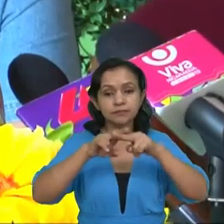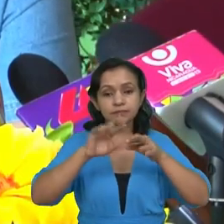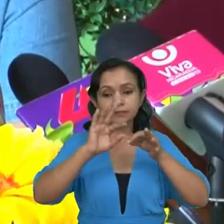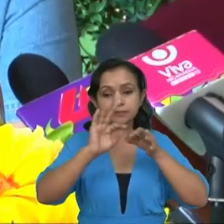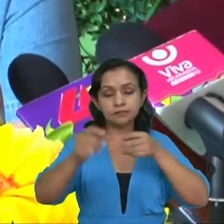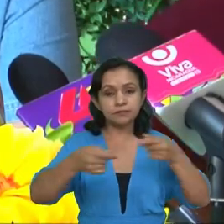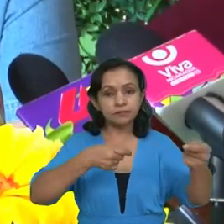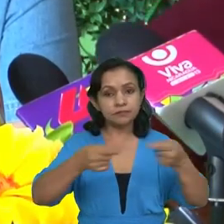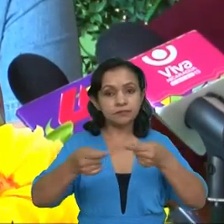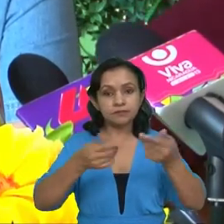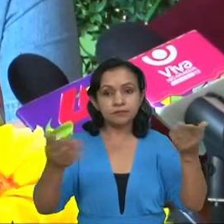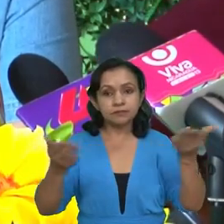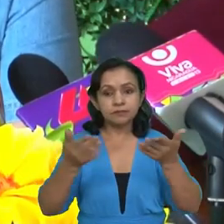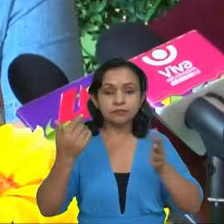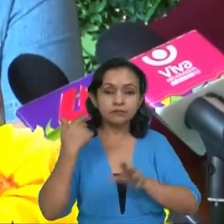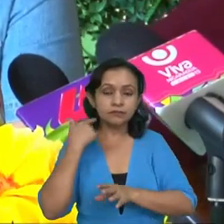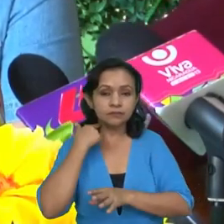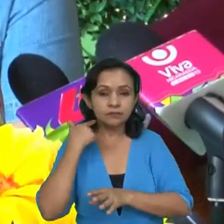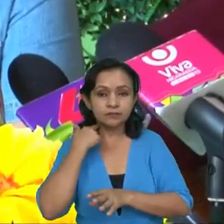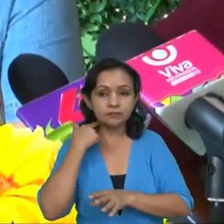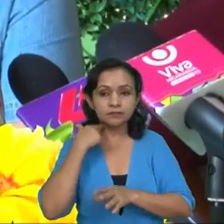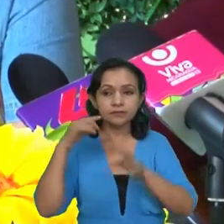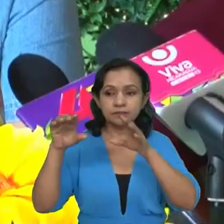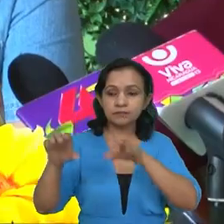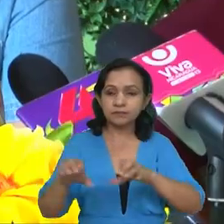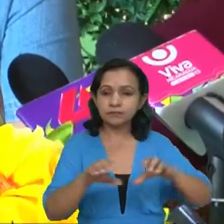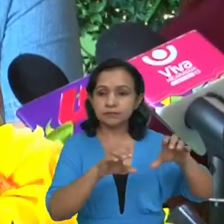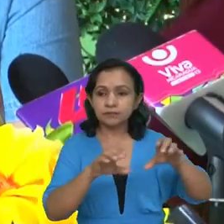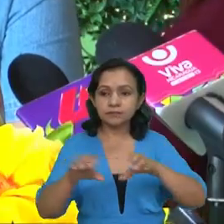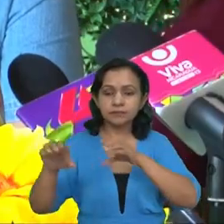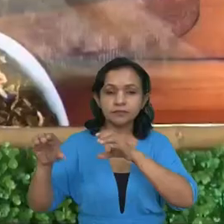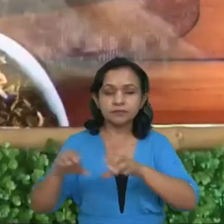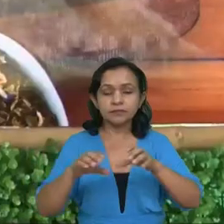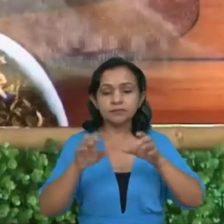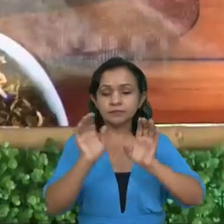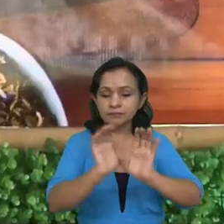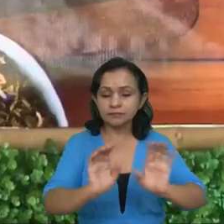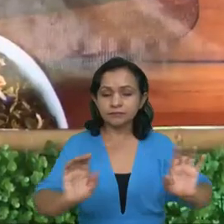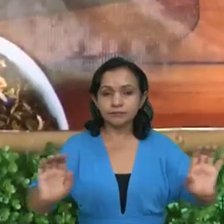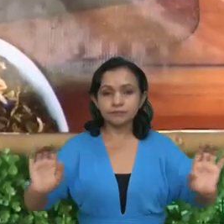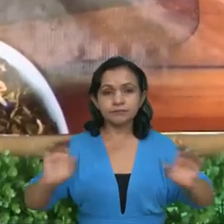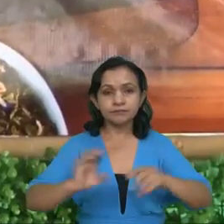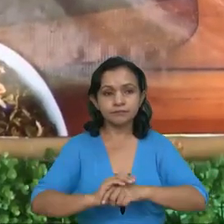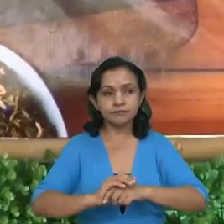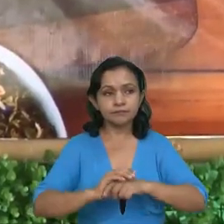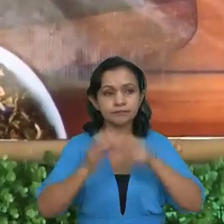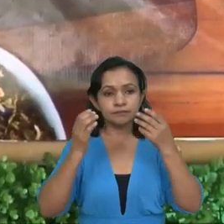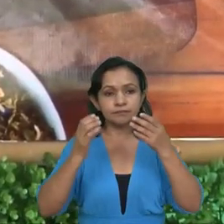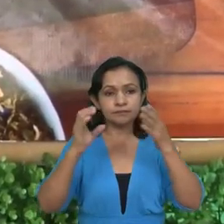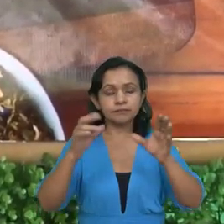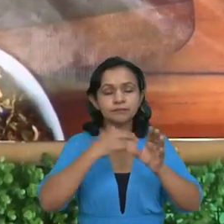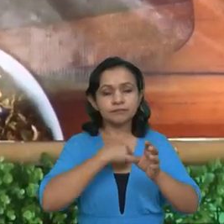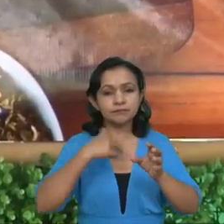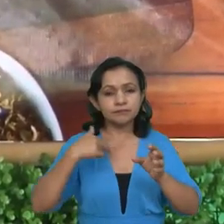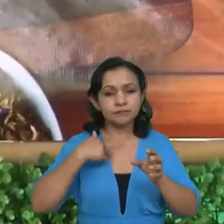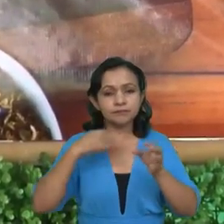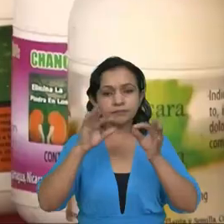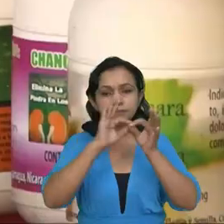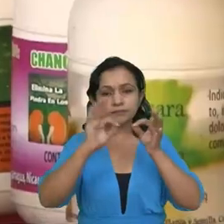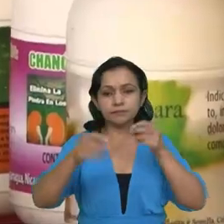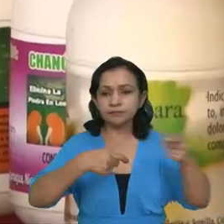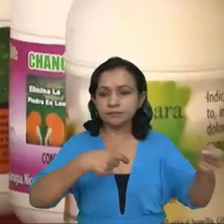feria y como él y como siempre la actividad es para los reyes del hogar entre los productos que estarán ofertando la feria los